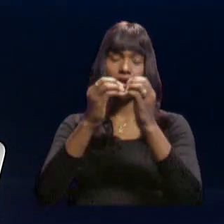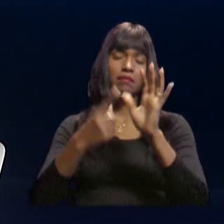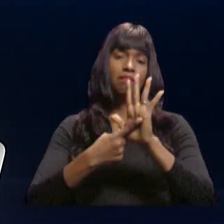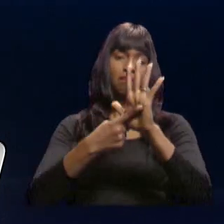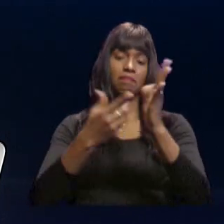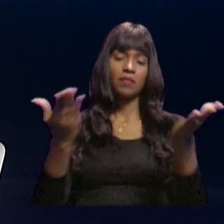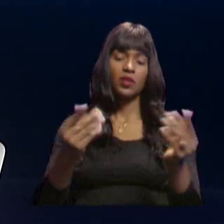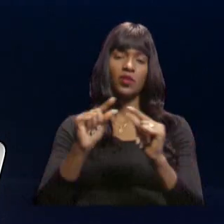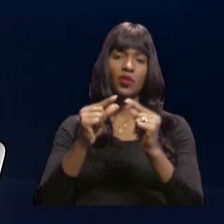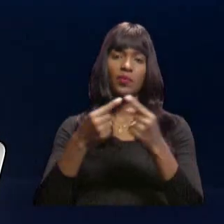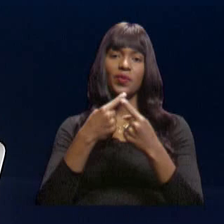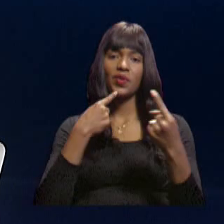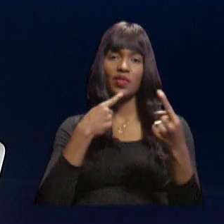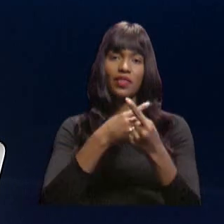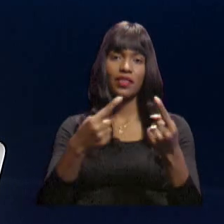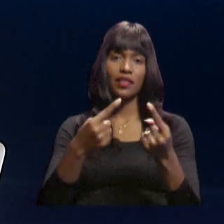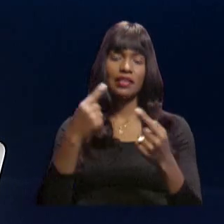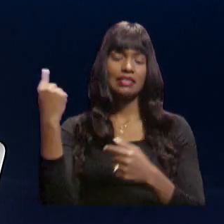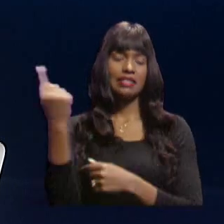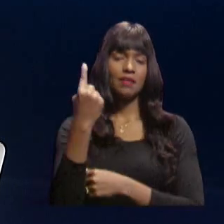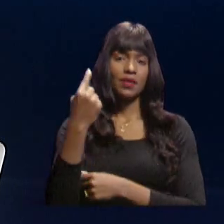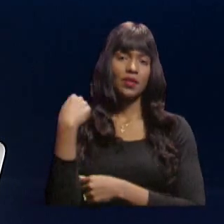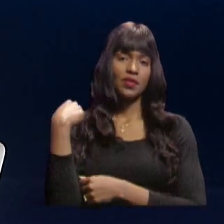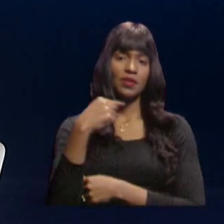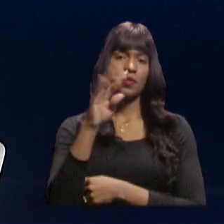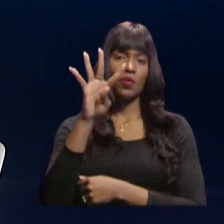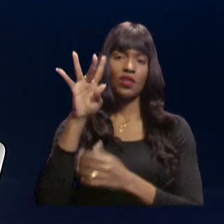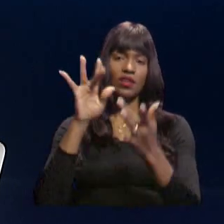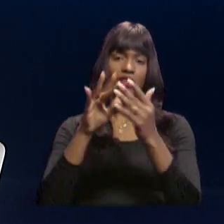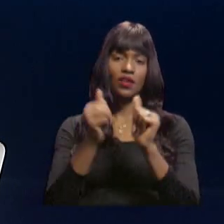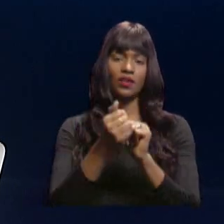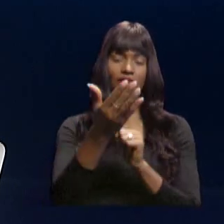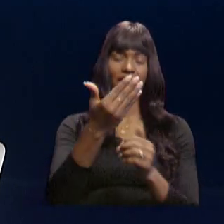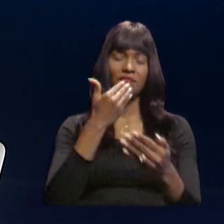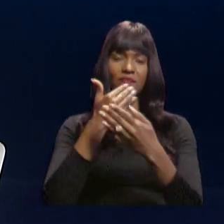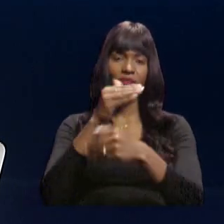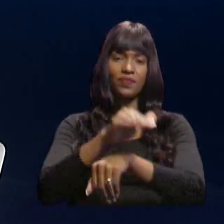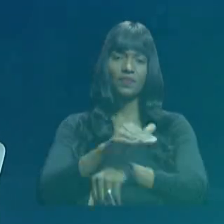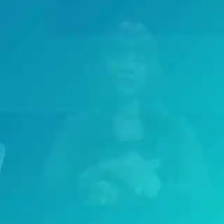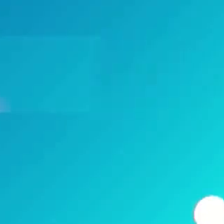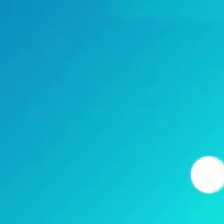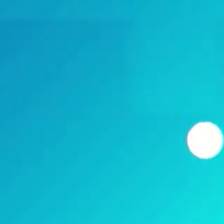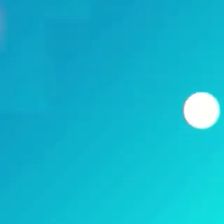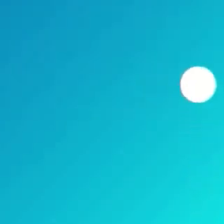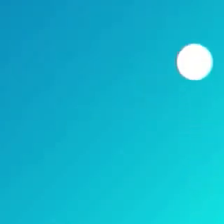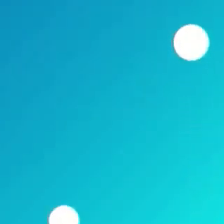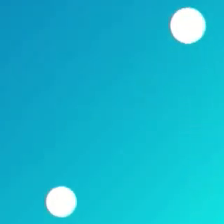de Central de Noticias, donde siempre el 4 conecta. Hasta entonces.